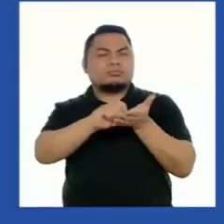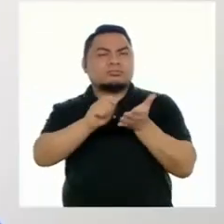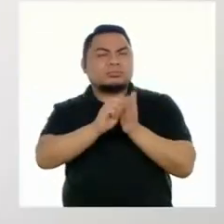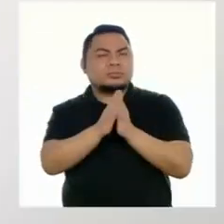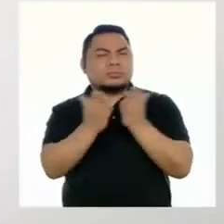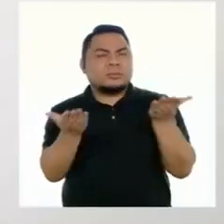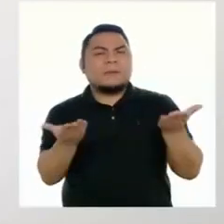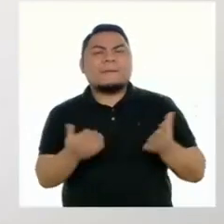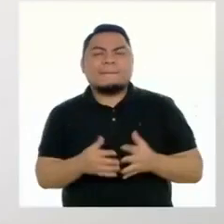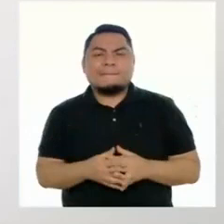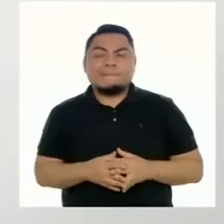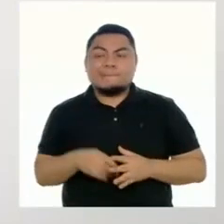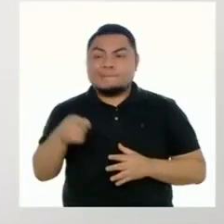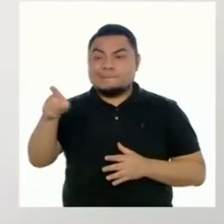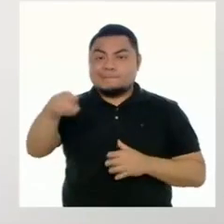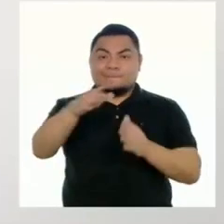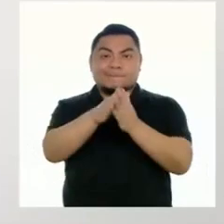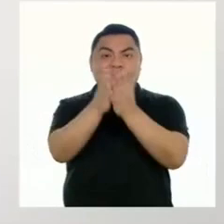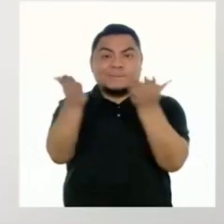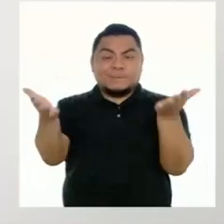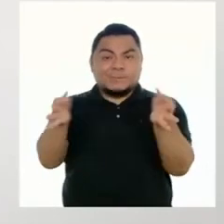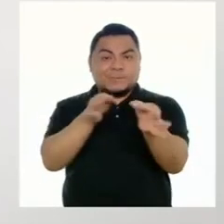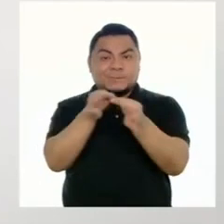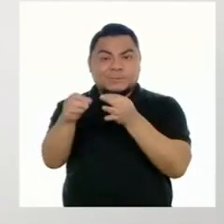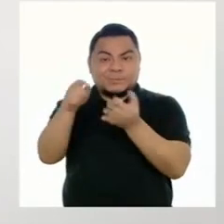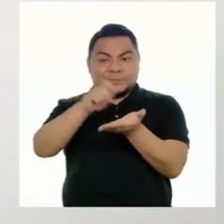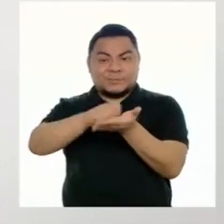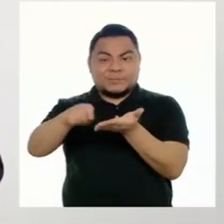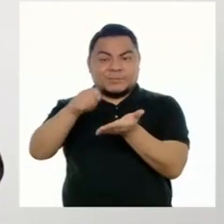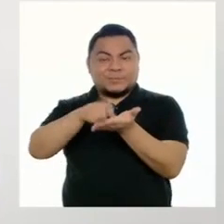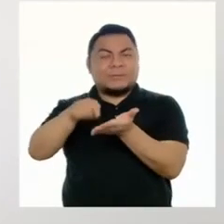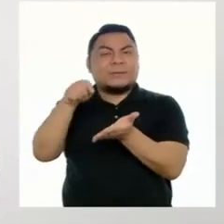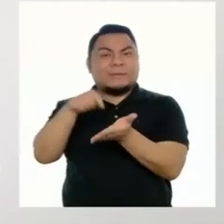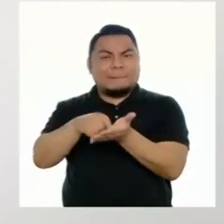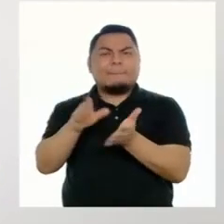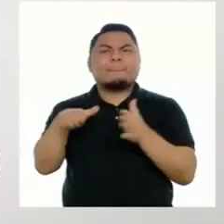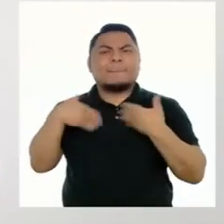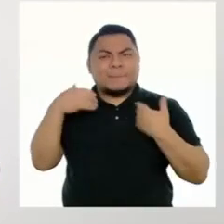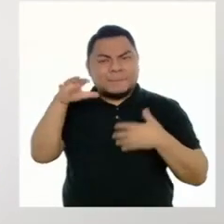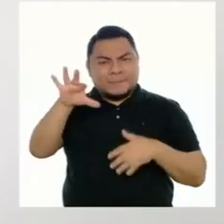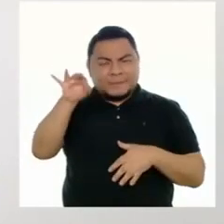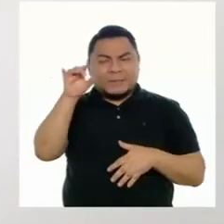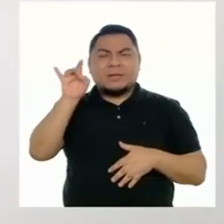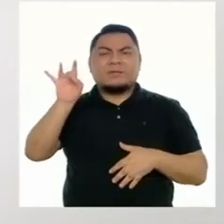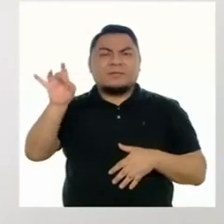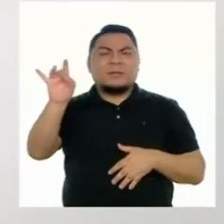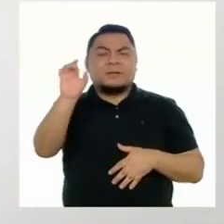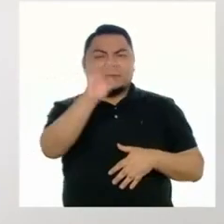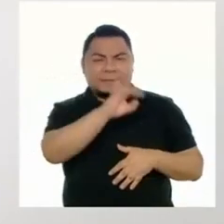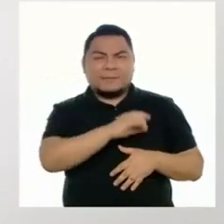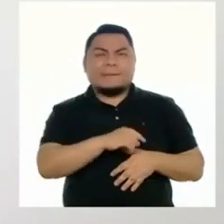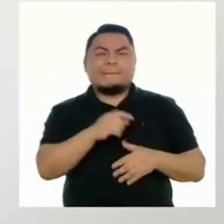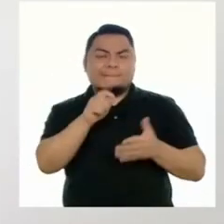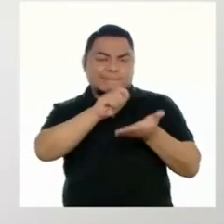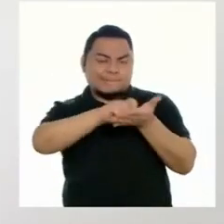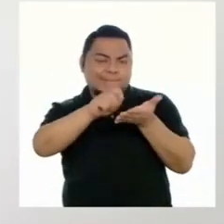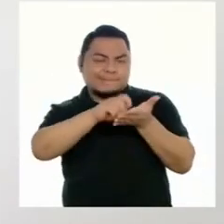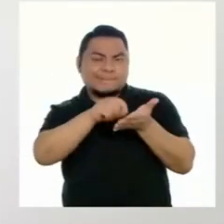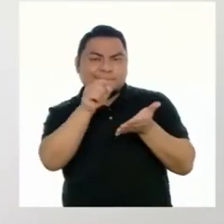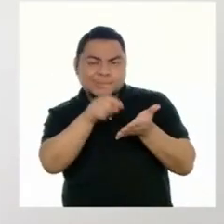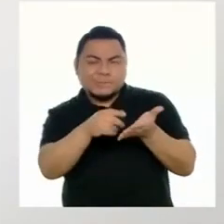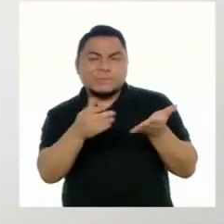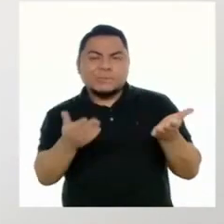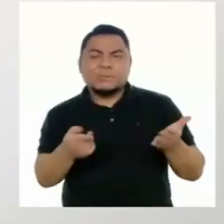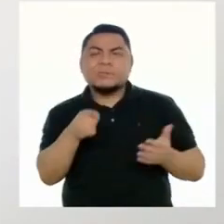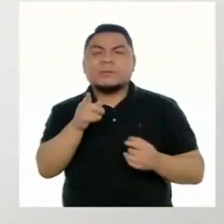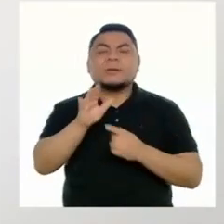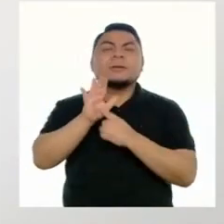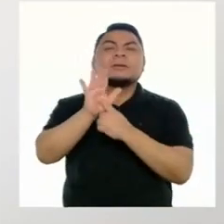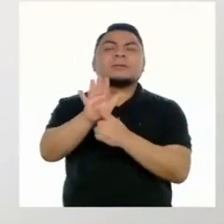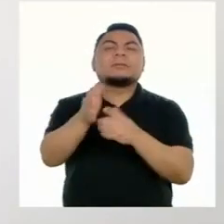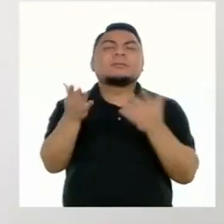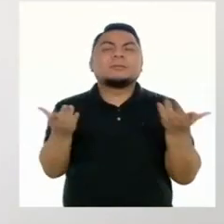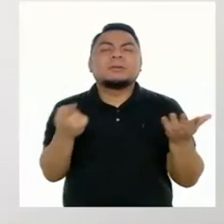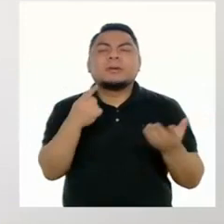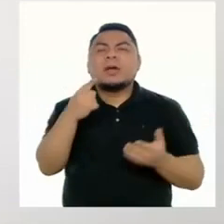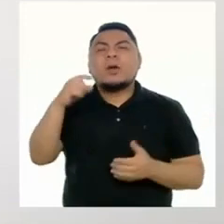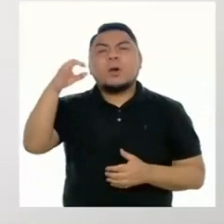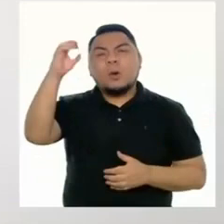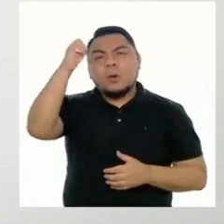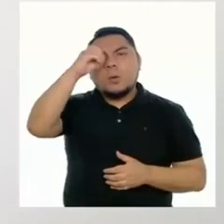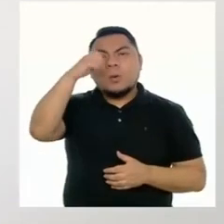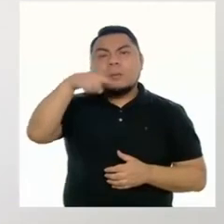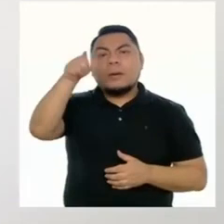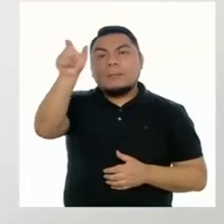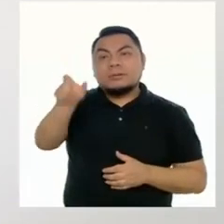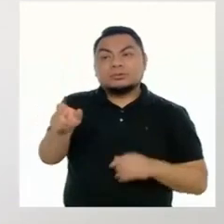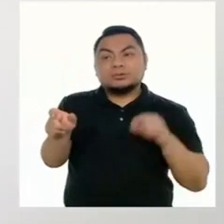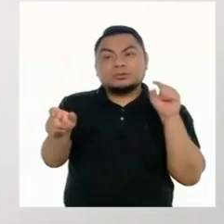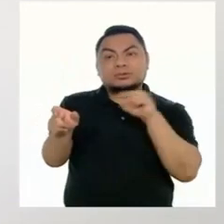escritos. En los medios de comunicación es posible encontrar diferentes tipos de textos que presentan la opinión